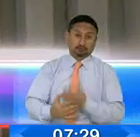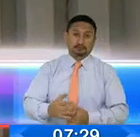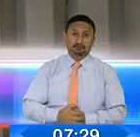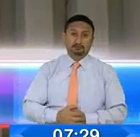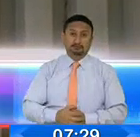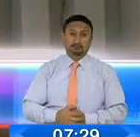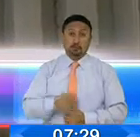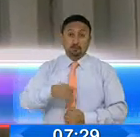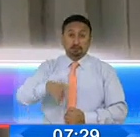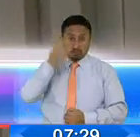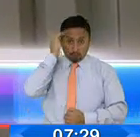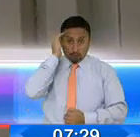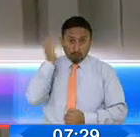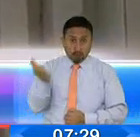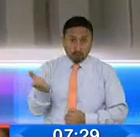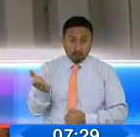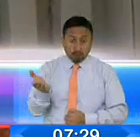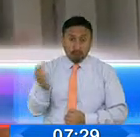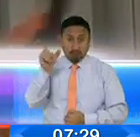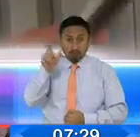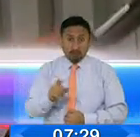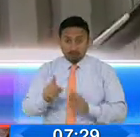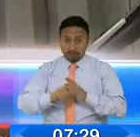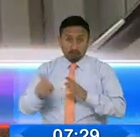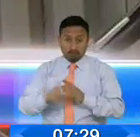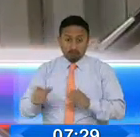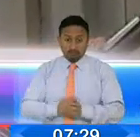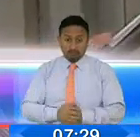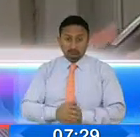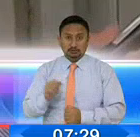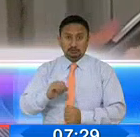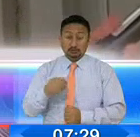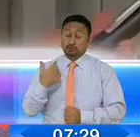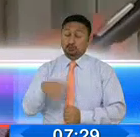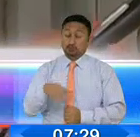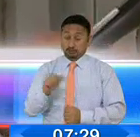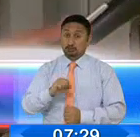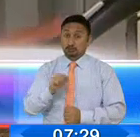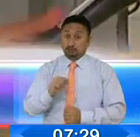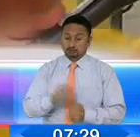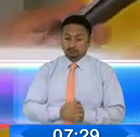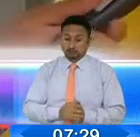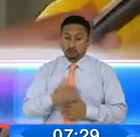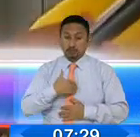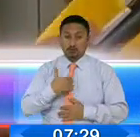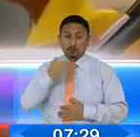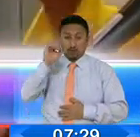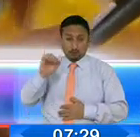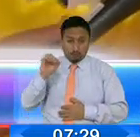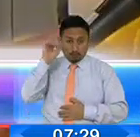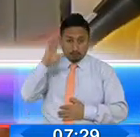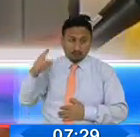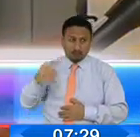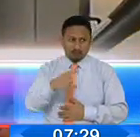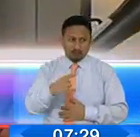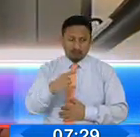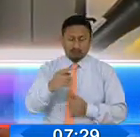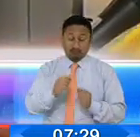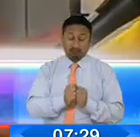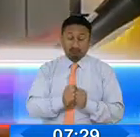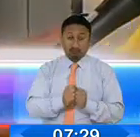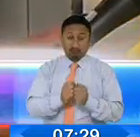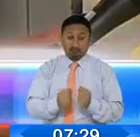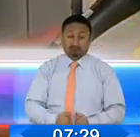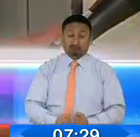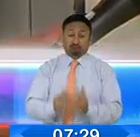¿Se alarmaron ustedes, asustaron, sacaron al personal? Demasiado, le digo. Yo tengo hasta video, le digo, de la llama, cómo explotaron, cómo